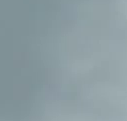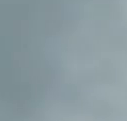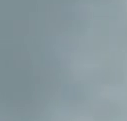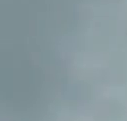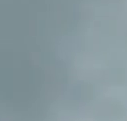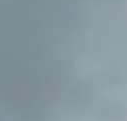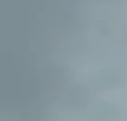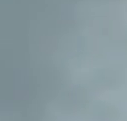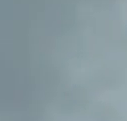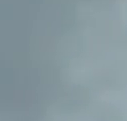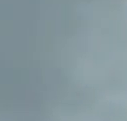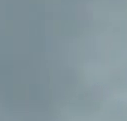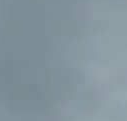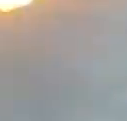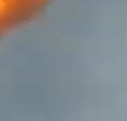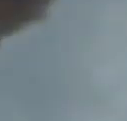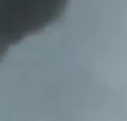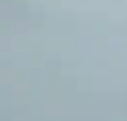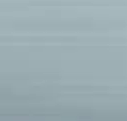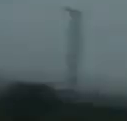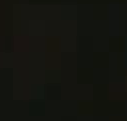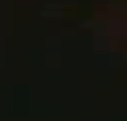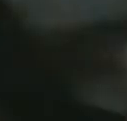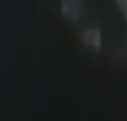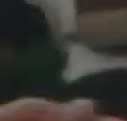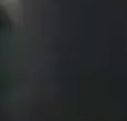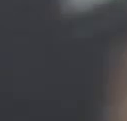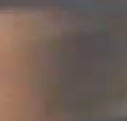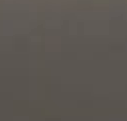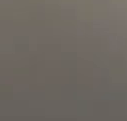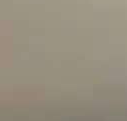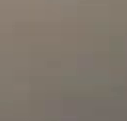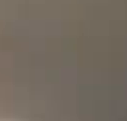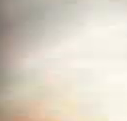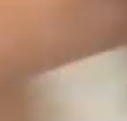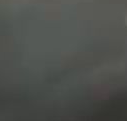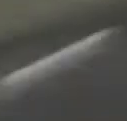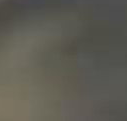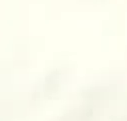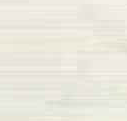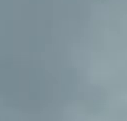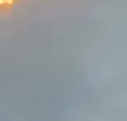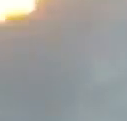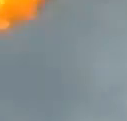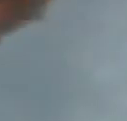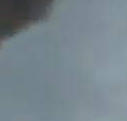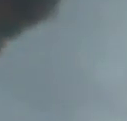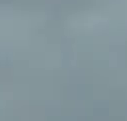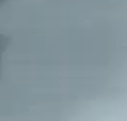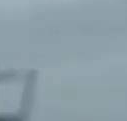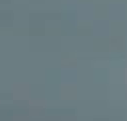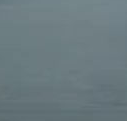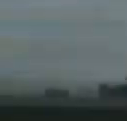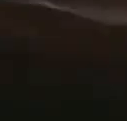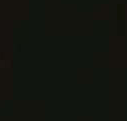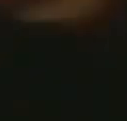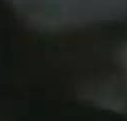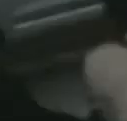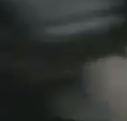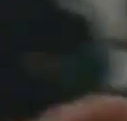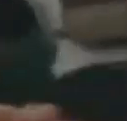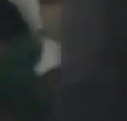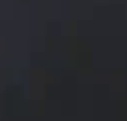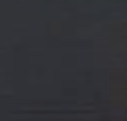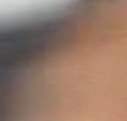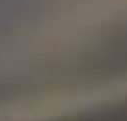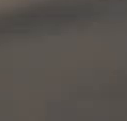4 de agosto, durante la celebración de los 81 años de la Guardia Nacional Bolivariana, se perpetuó un homicidio contra el presidente